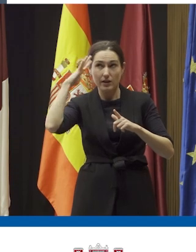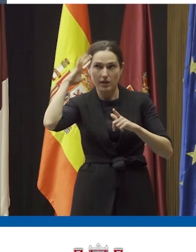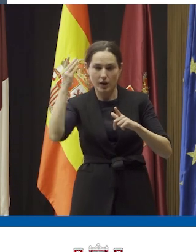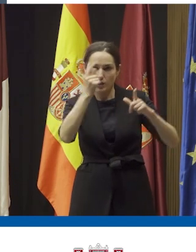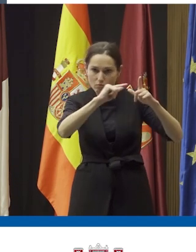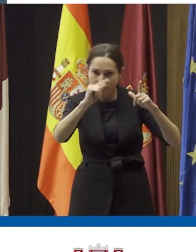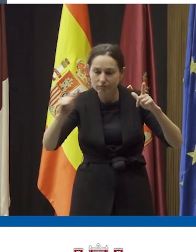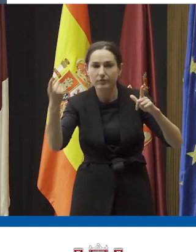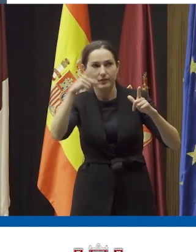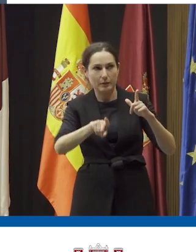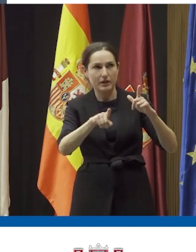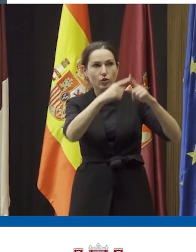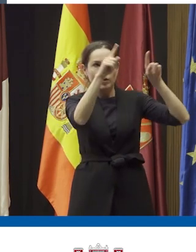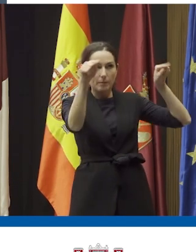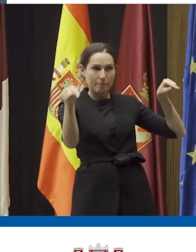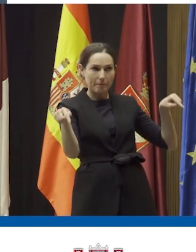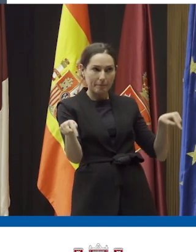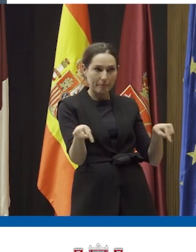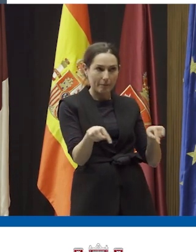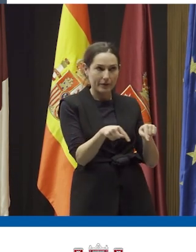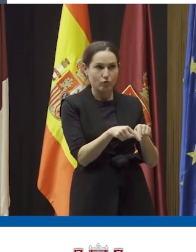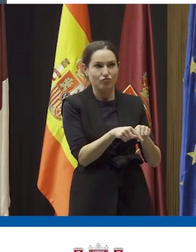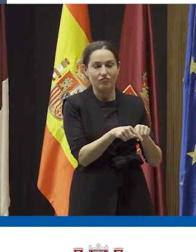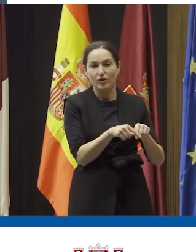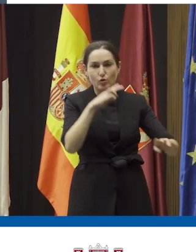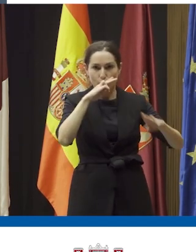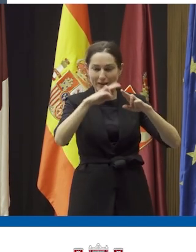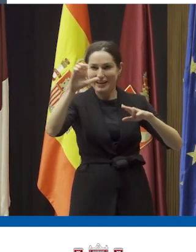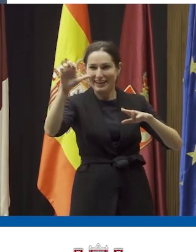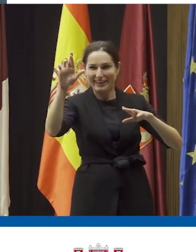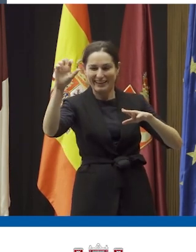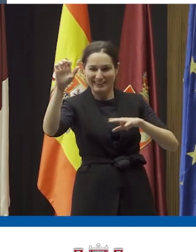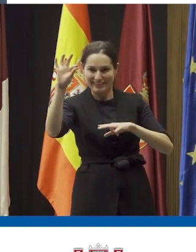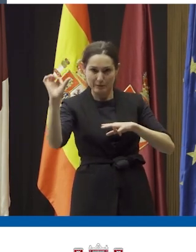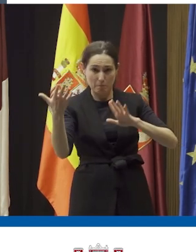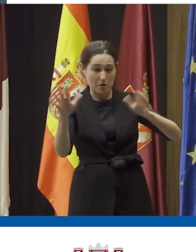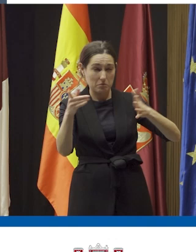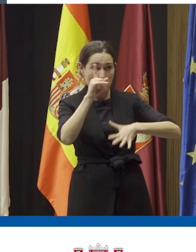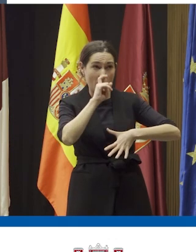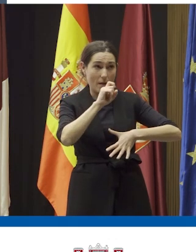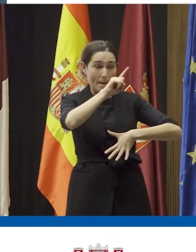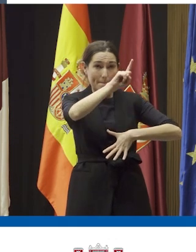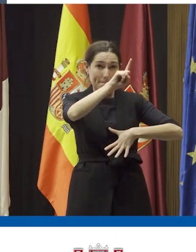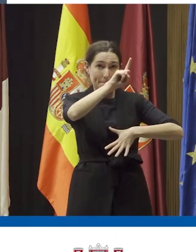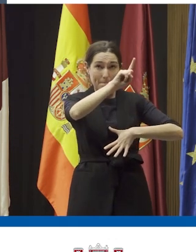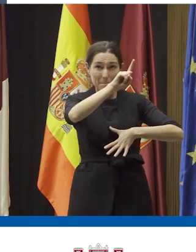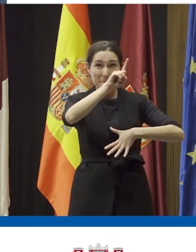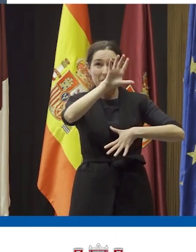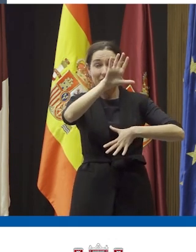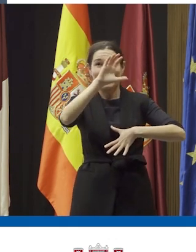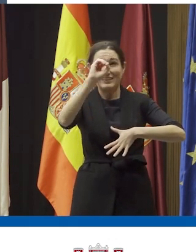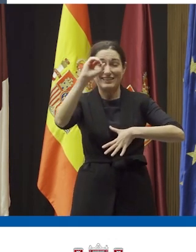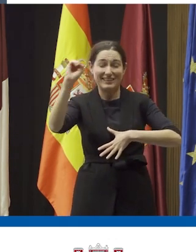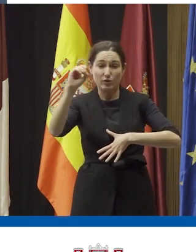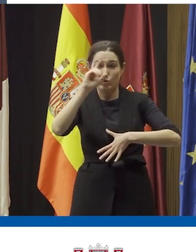el papiro de Evers se llama, porque eso se estudió Evers y Smith, que data de más o menos de unos 1500 años antes de